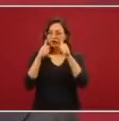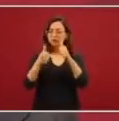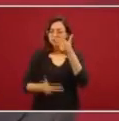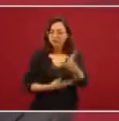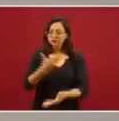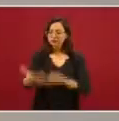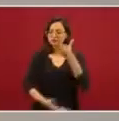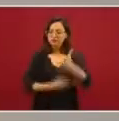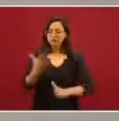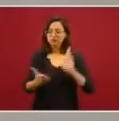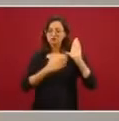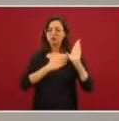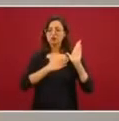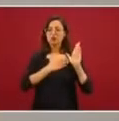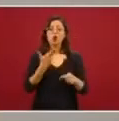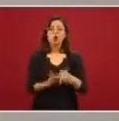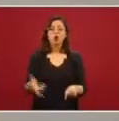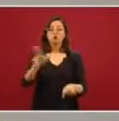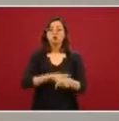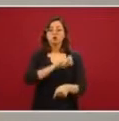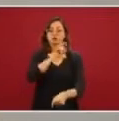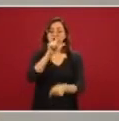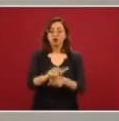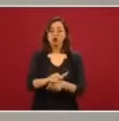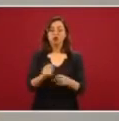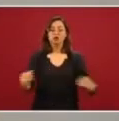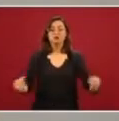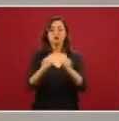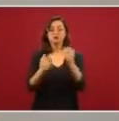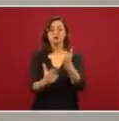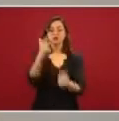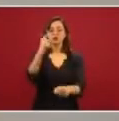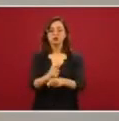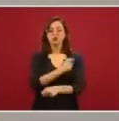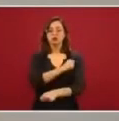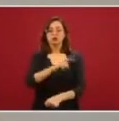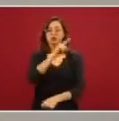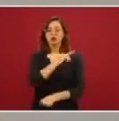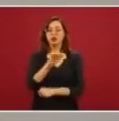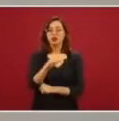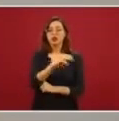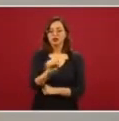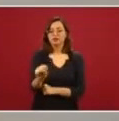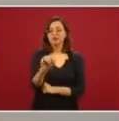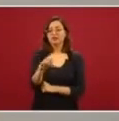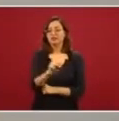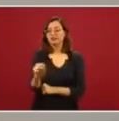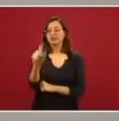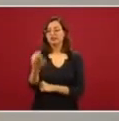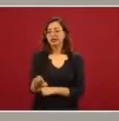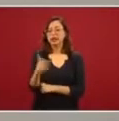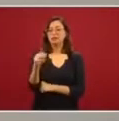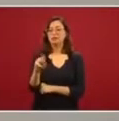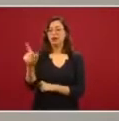compromiso social en los hospitales de especialidad en los institutos nacionales de salud en el seguro social en elistá en pemex en los